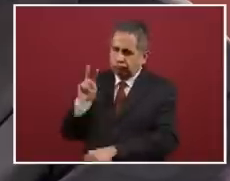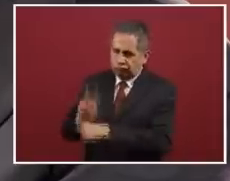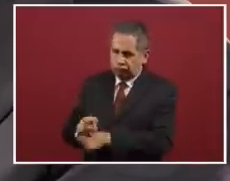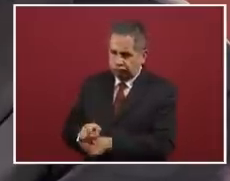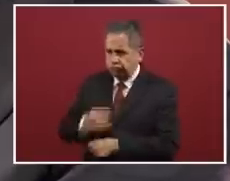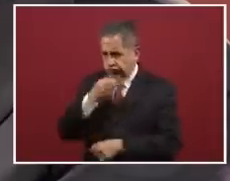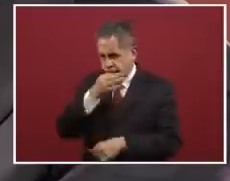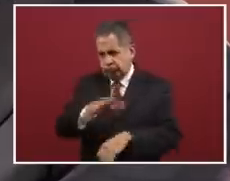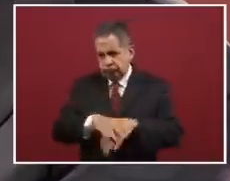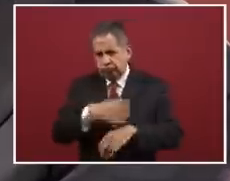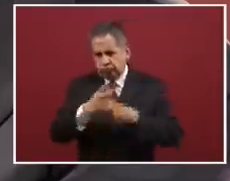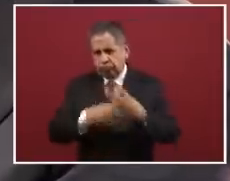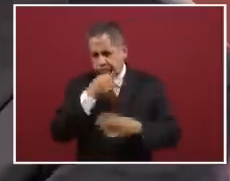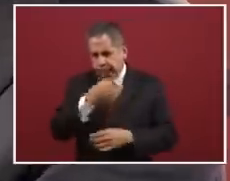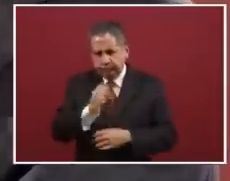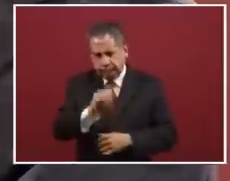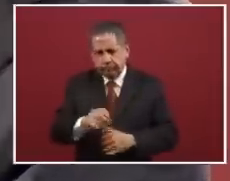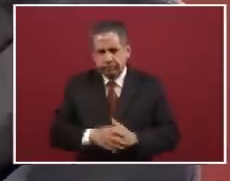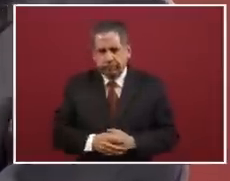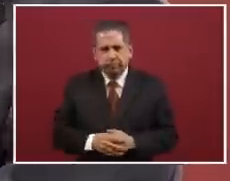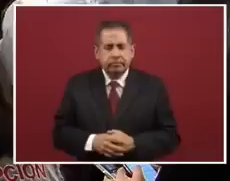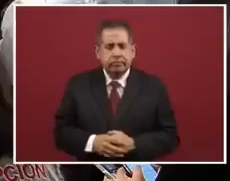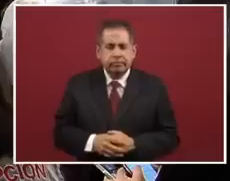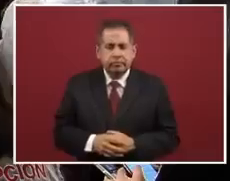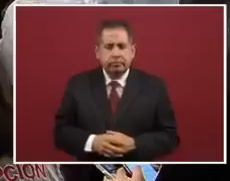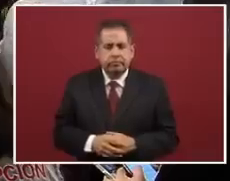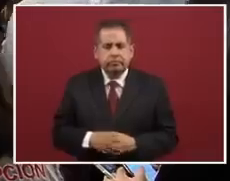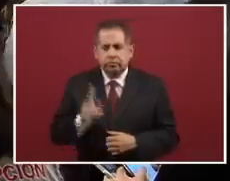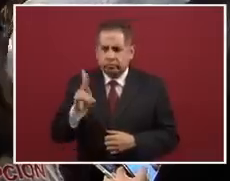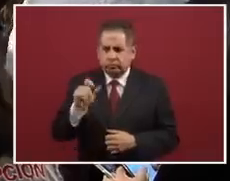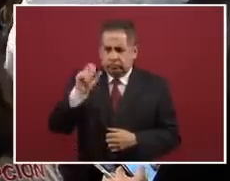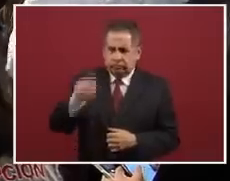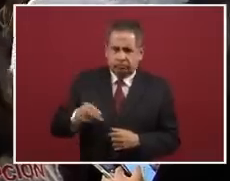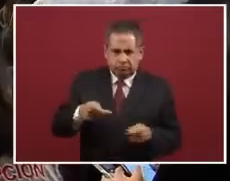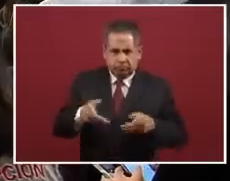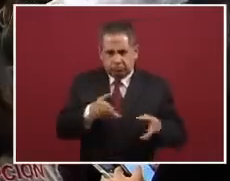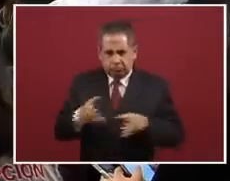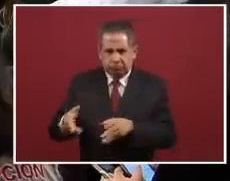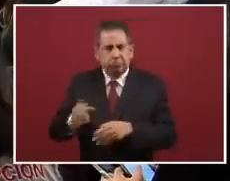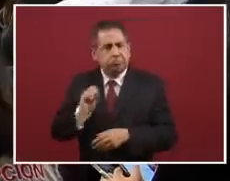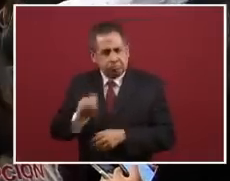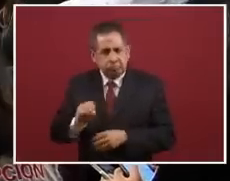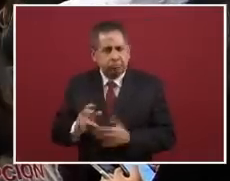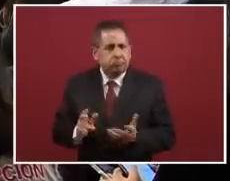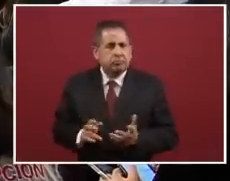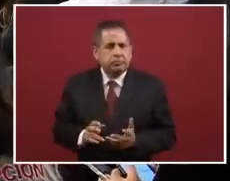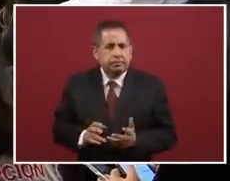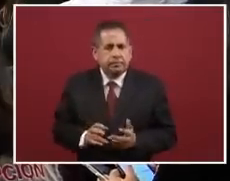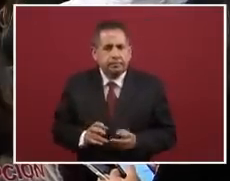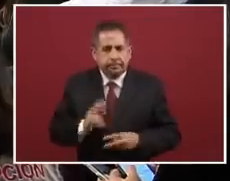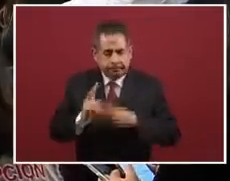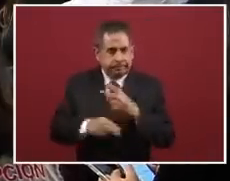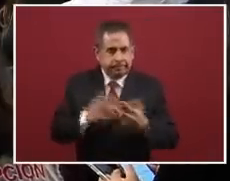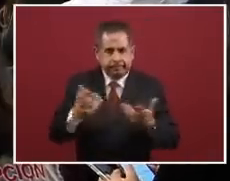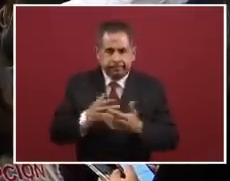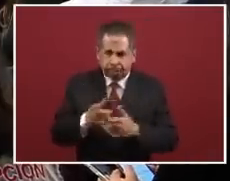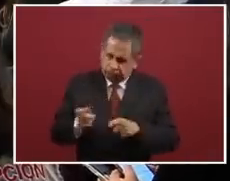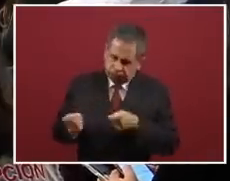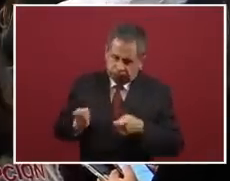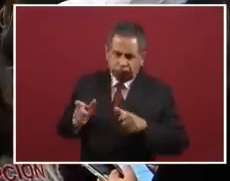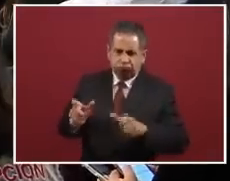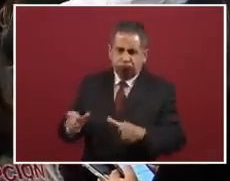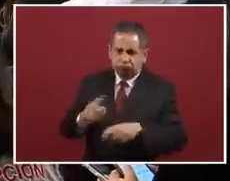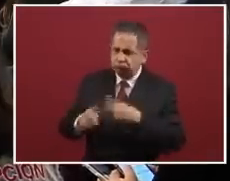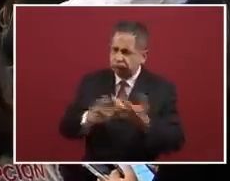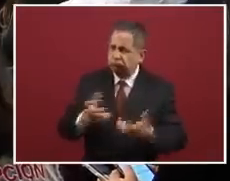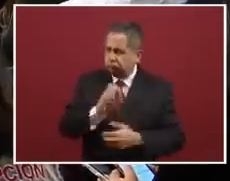lo que puedo comentarte. O sea, es un plan para tener control en la